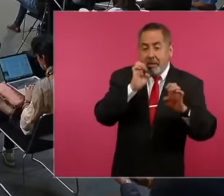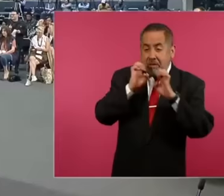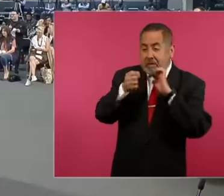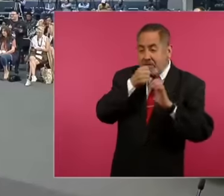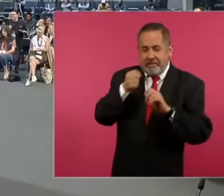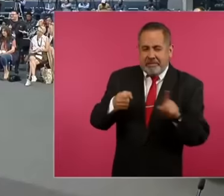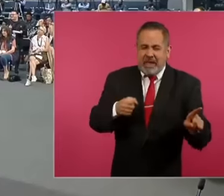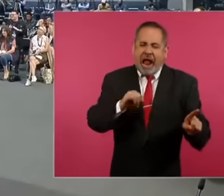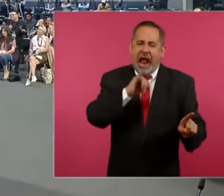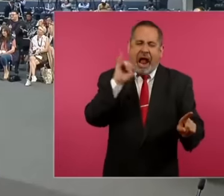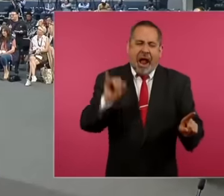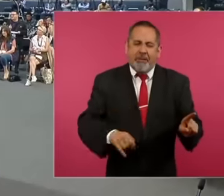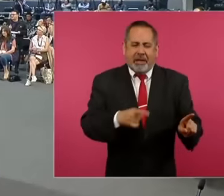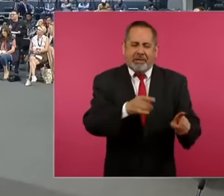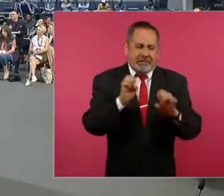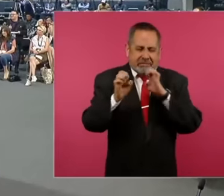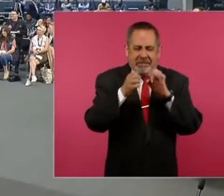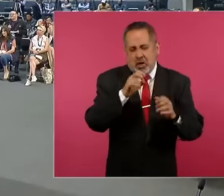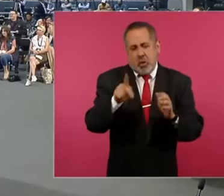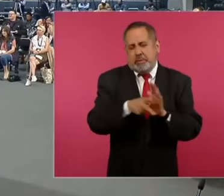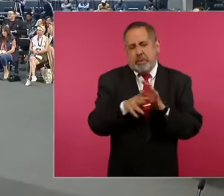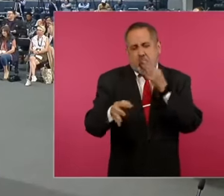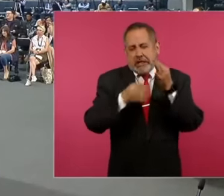entrevistado absolutamente a nadie, no es ni periodista,